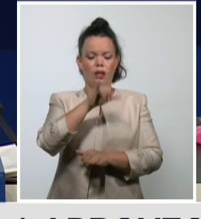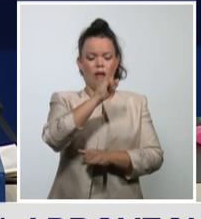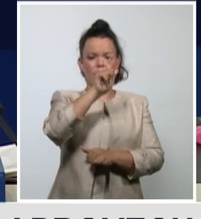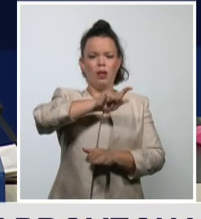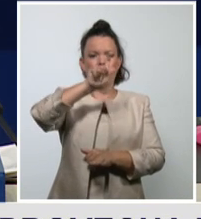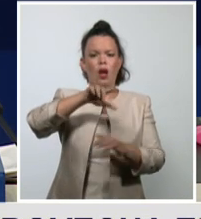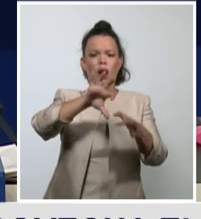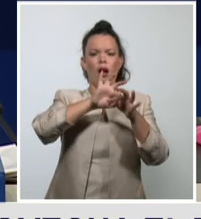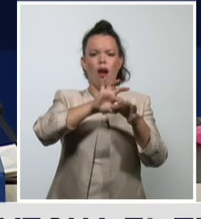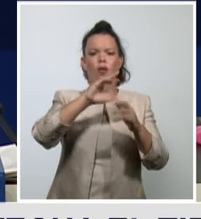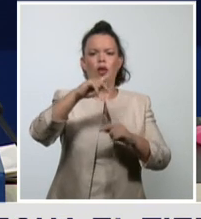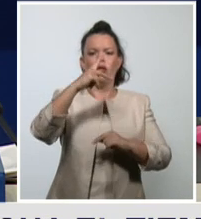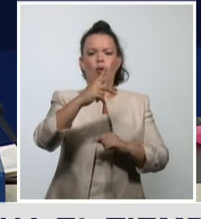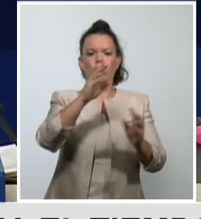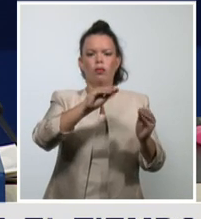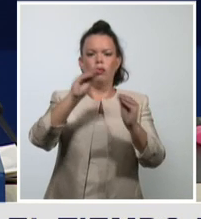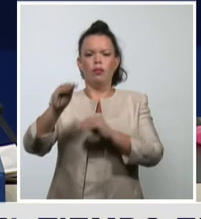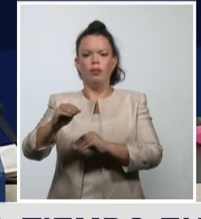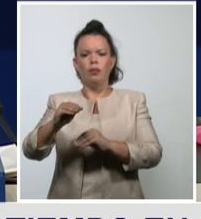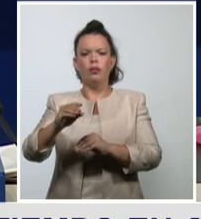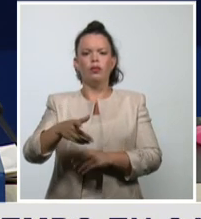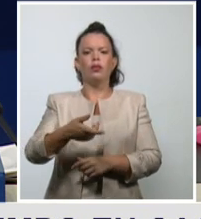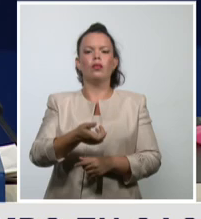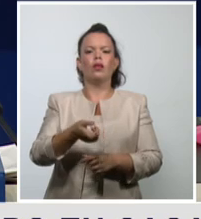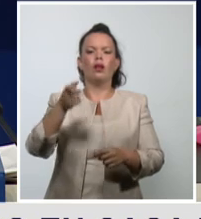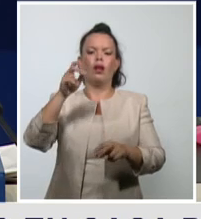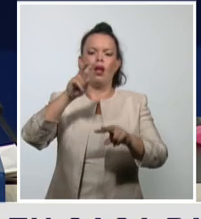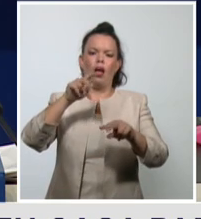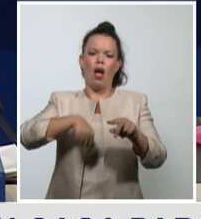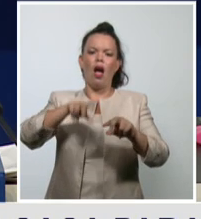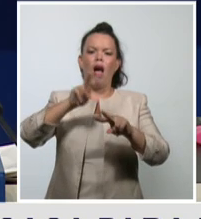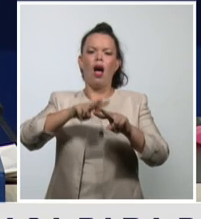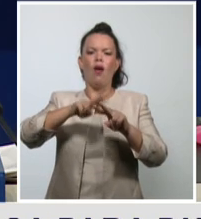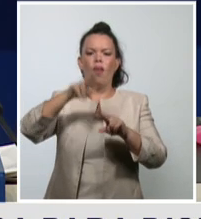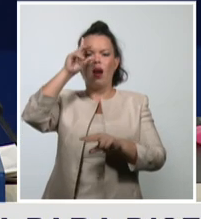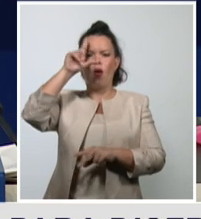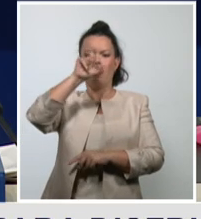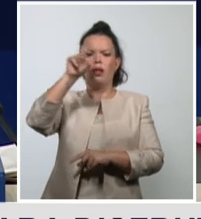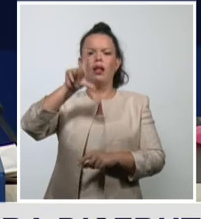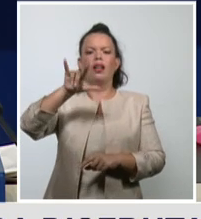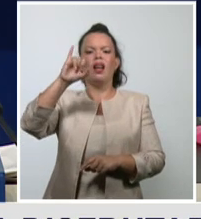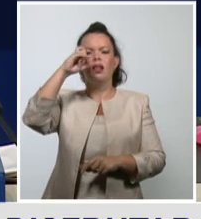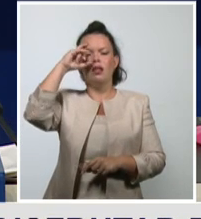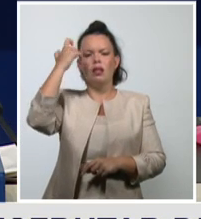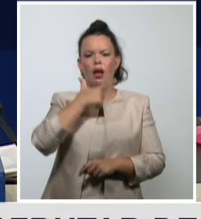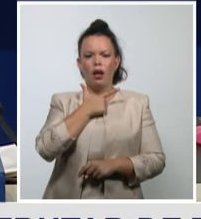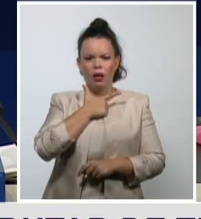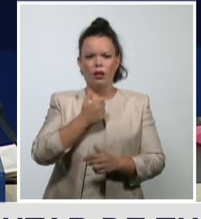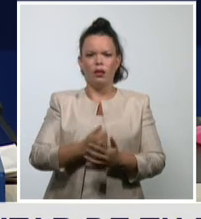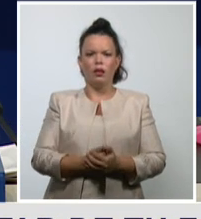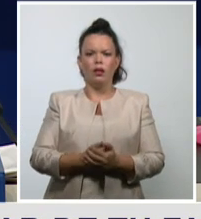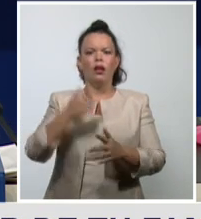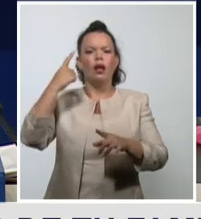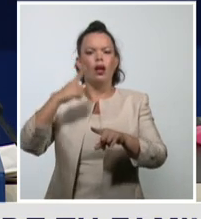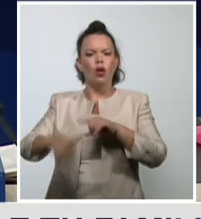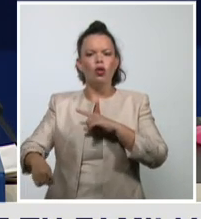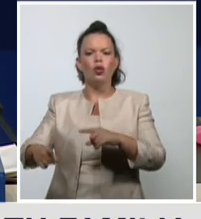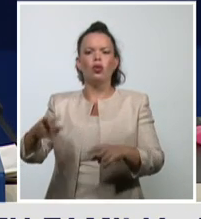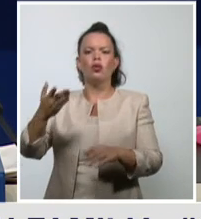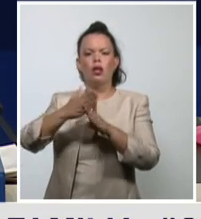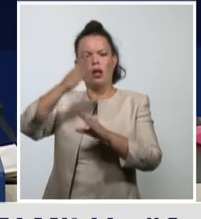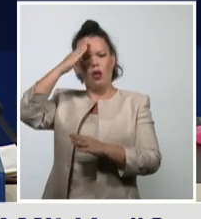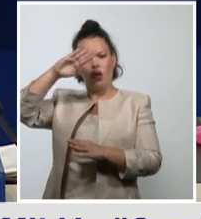el Hospital Fran País de La Habana, en el Hospital Joaquín Castillo Duani de Santiago de Cuba, 2 en el